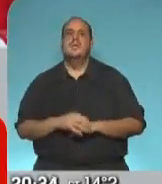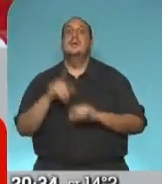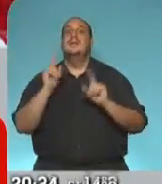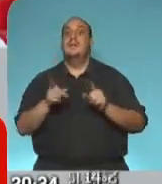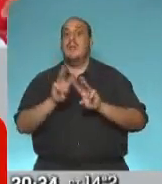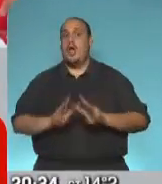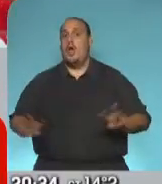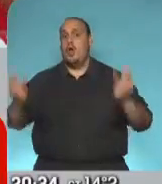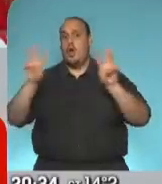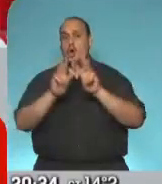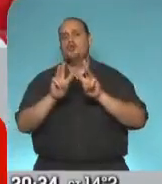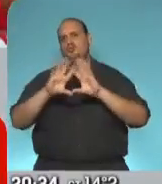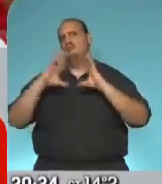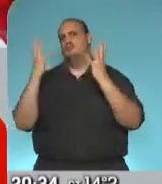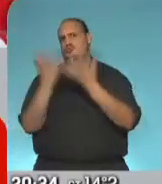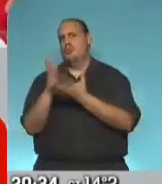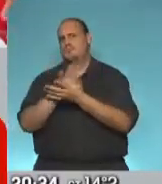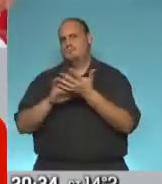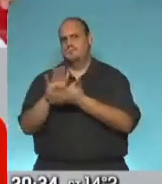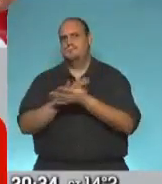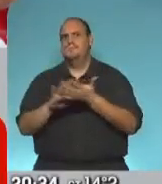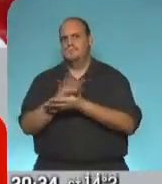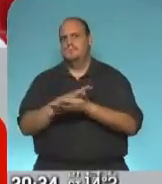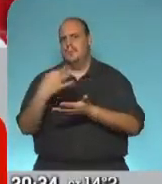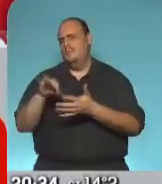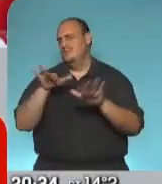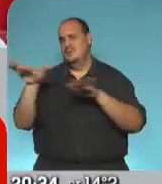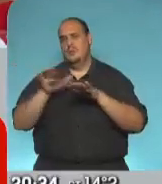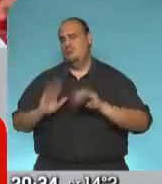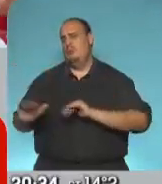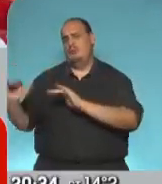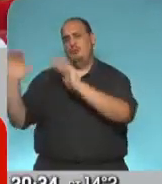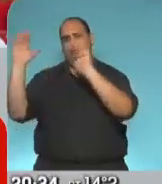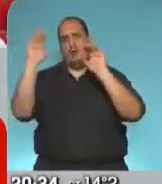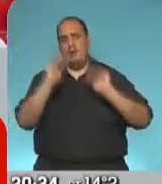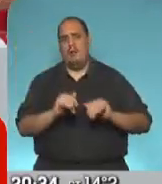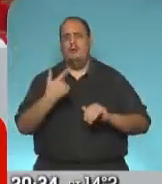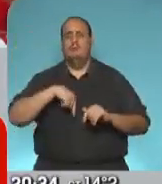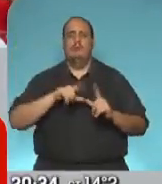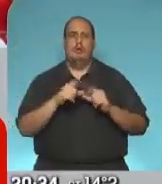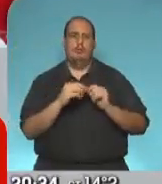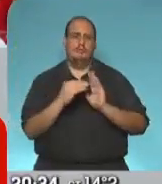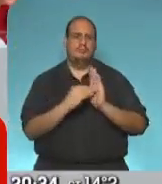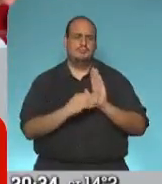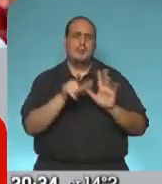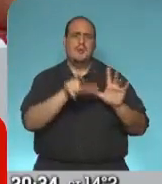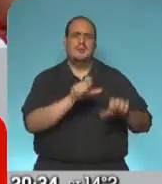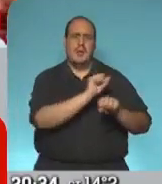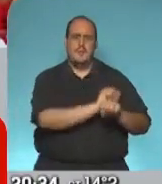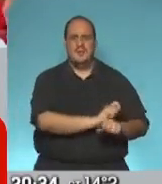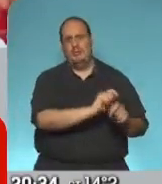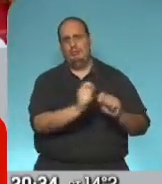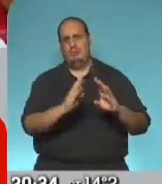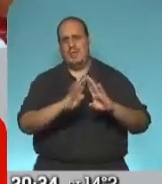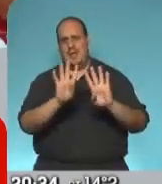resolver esto en todo el mundo, porque es una situación que está pasando en todo el mundo, nosotros acá dimos cuenta de cifras de presos que reciben la domiciliaria en